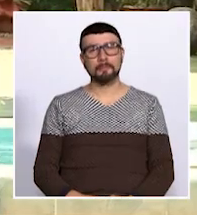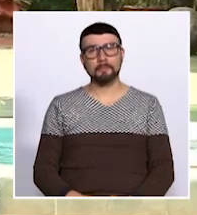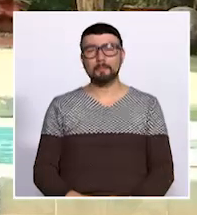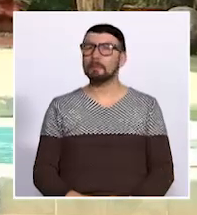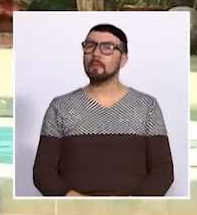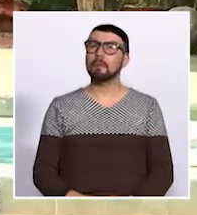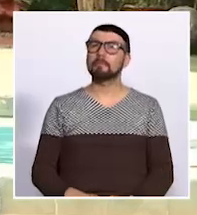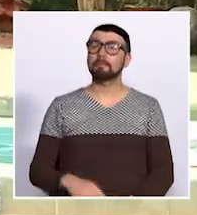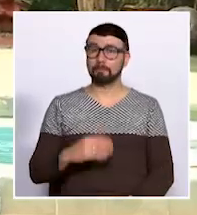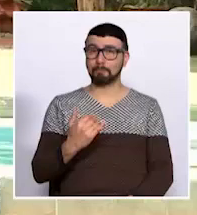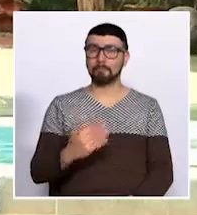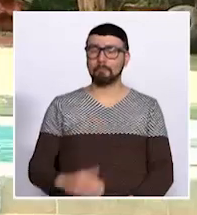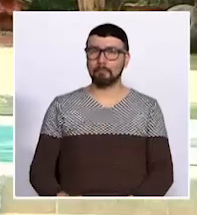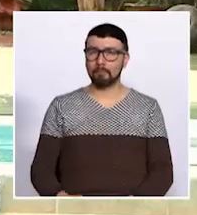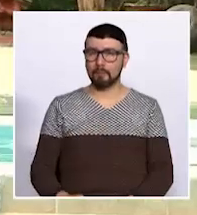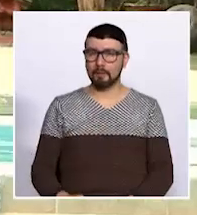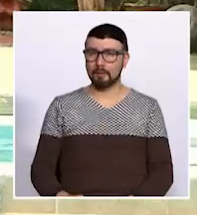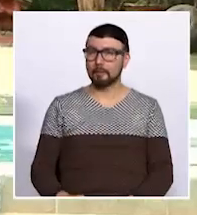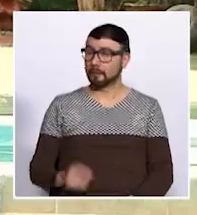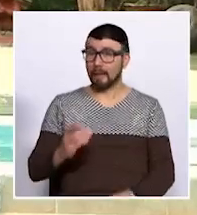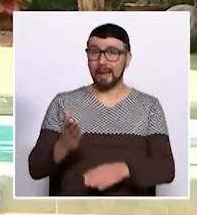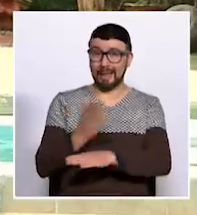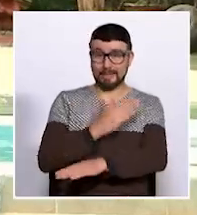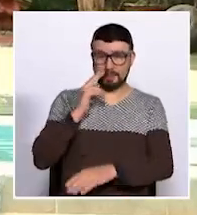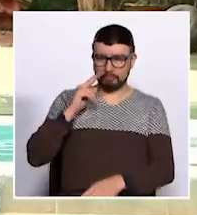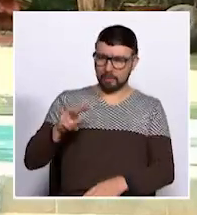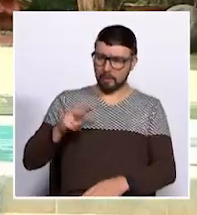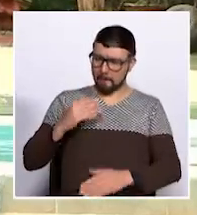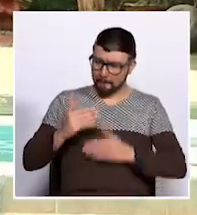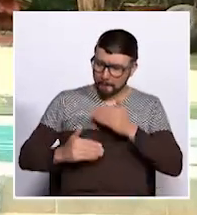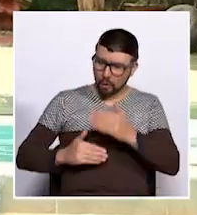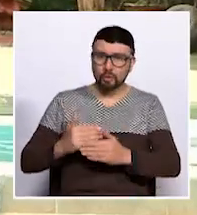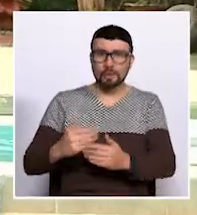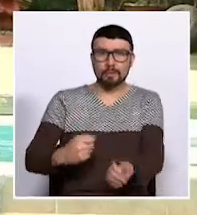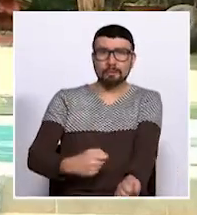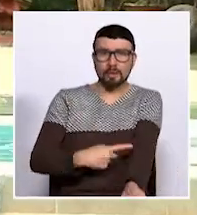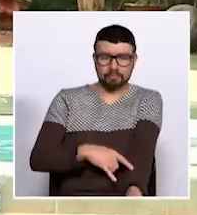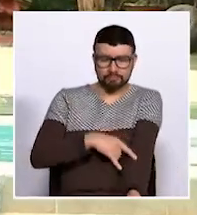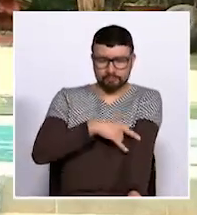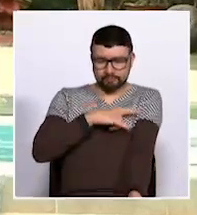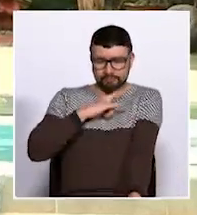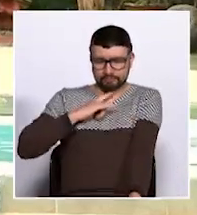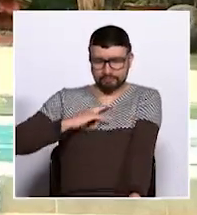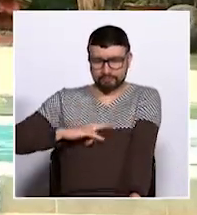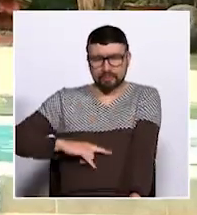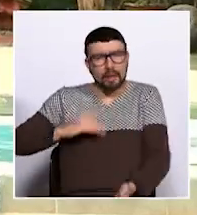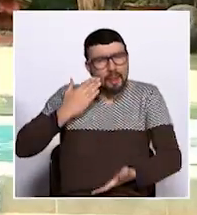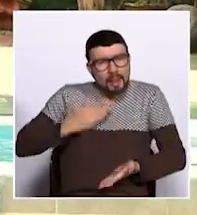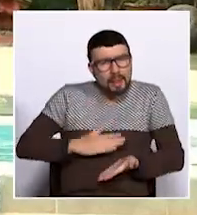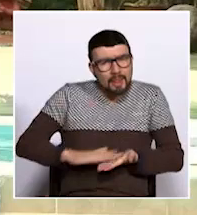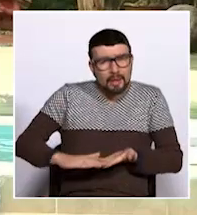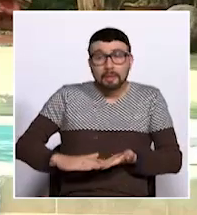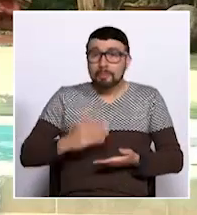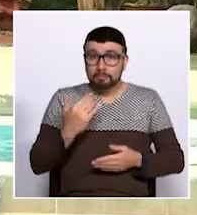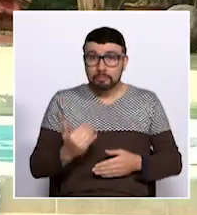Entonces, ahorita que veíamos toda esa parte del proceso de quelación y todo lo que podemos hacer con el ozono,